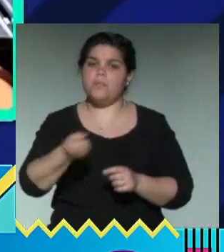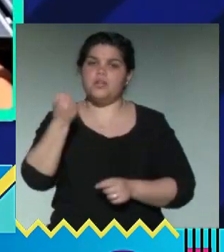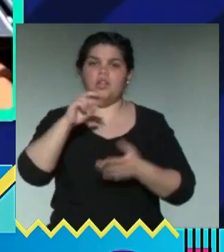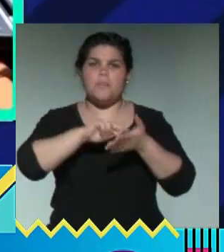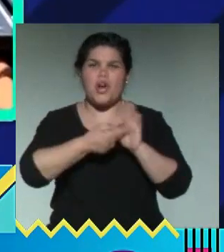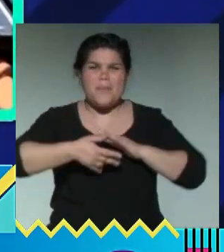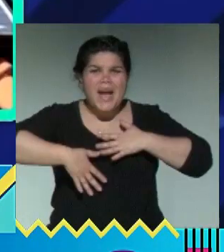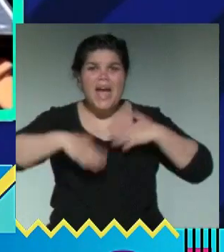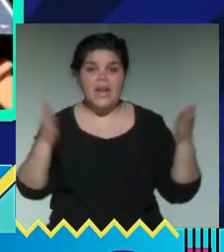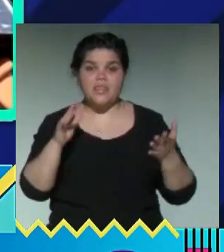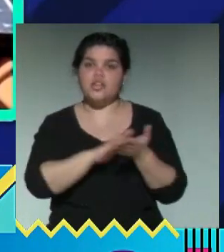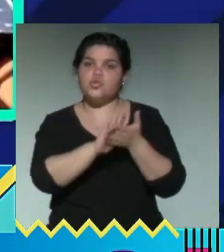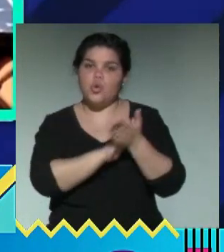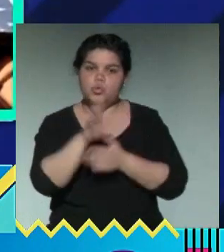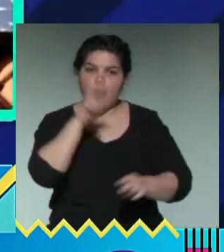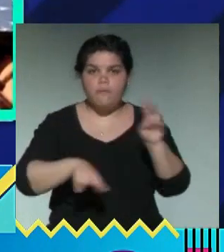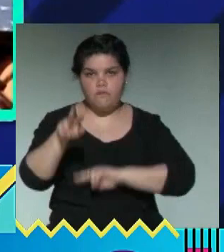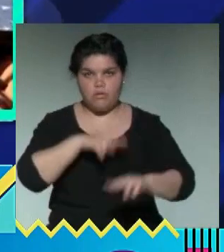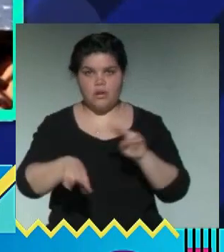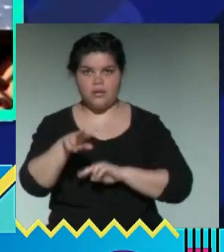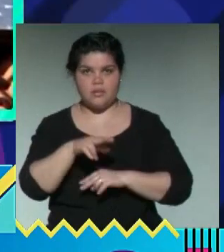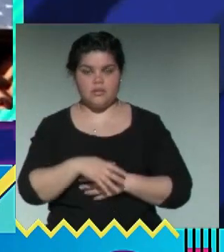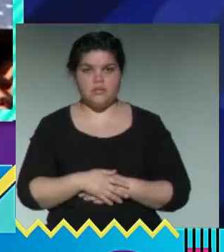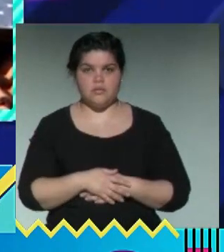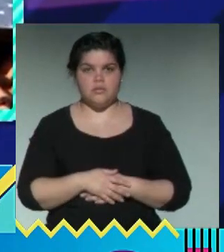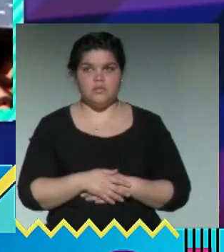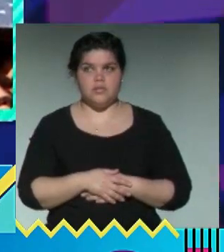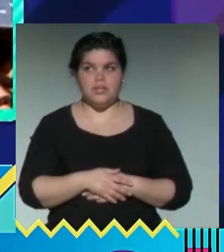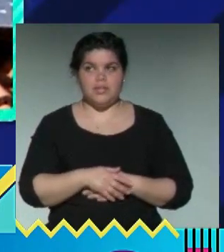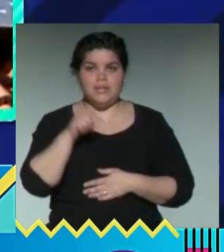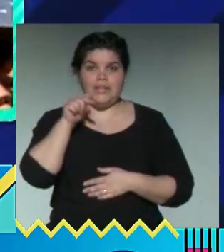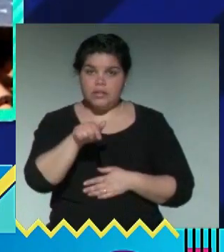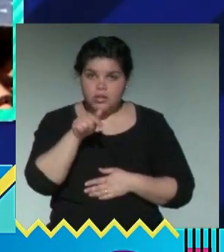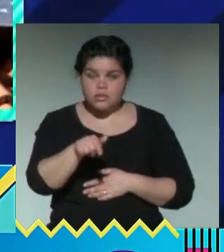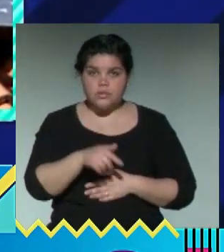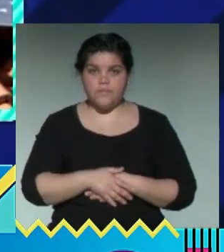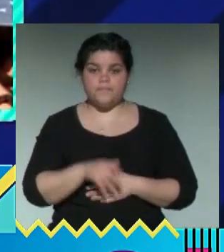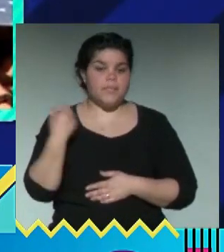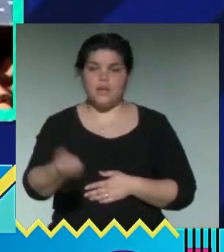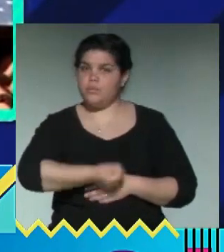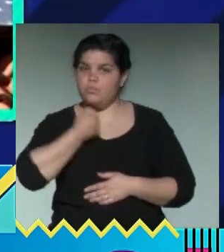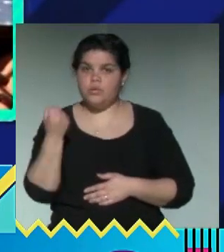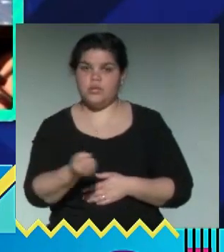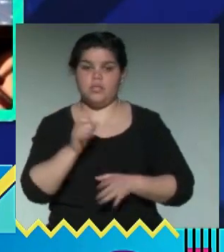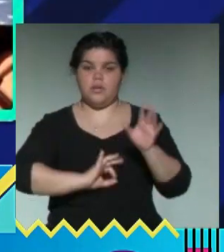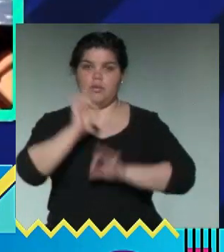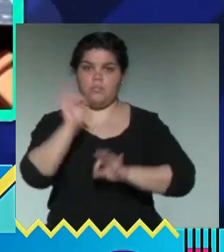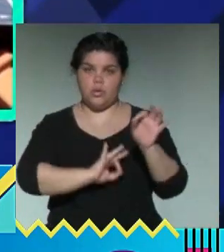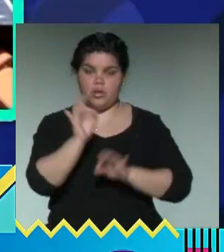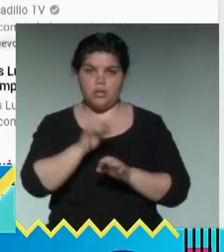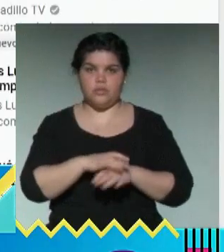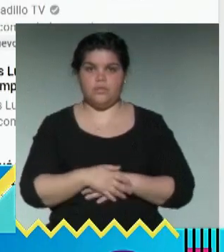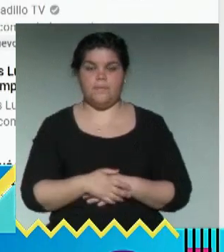grandes problemas con lo que tenemos al alcance de nuestra mano. Sí, o sea que eso para mí también es un factor muy importante del proyecto. Nosotros